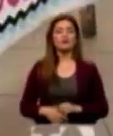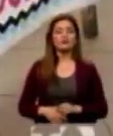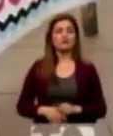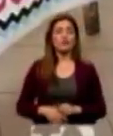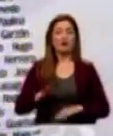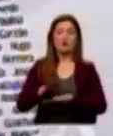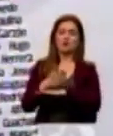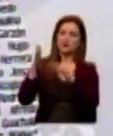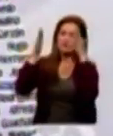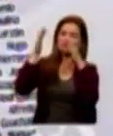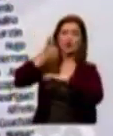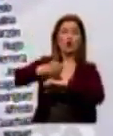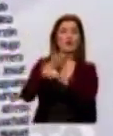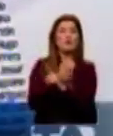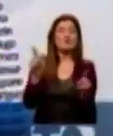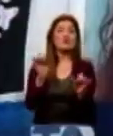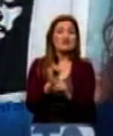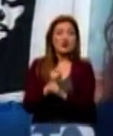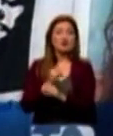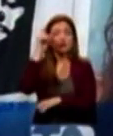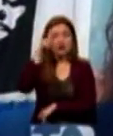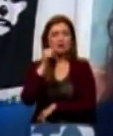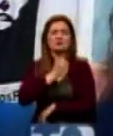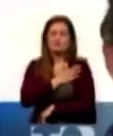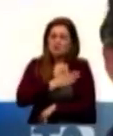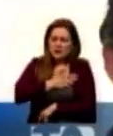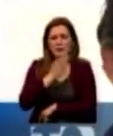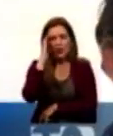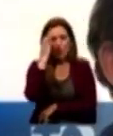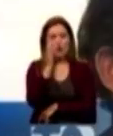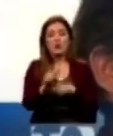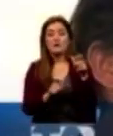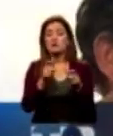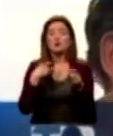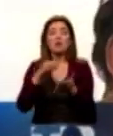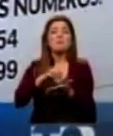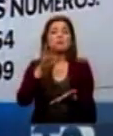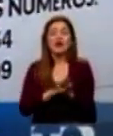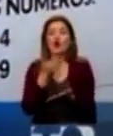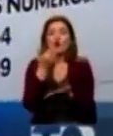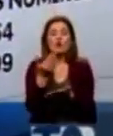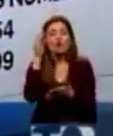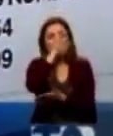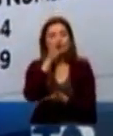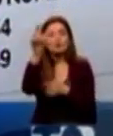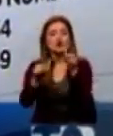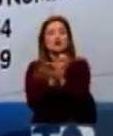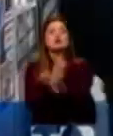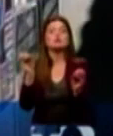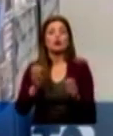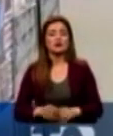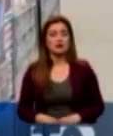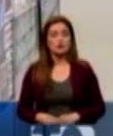Un llamado a las autoridades de las diferentes instancias del Estado para que se preocupen por los protocolos que se utilizan actualmente para buscar a las